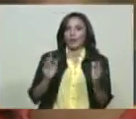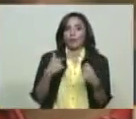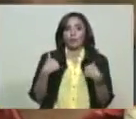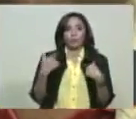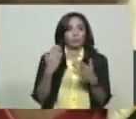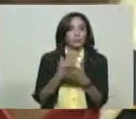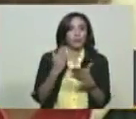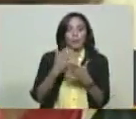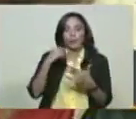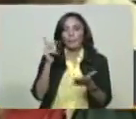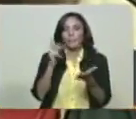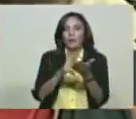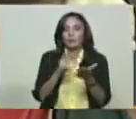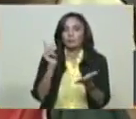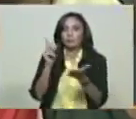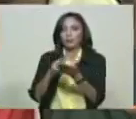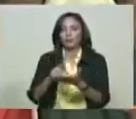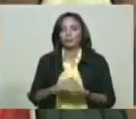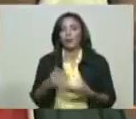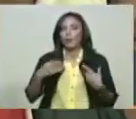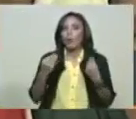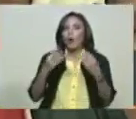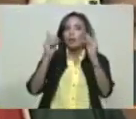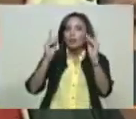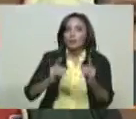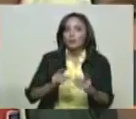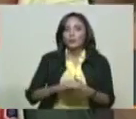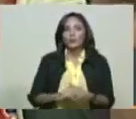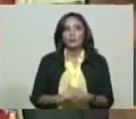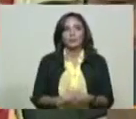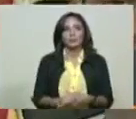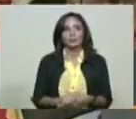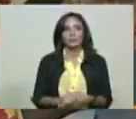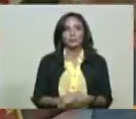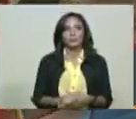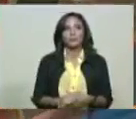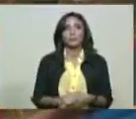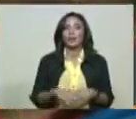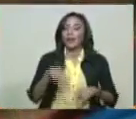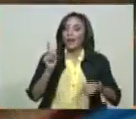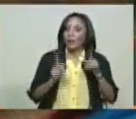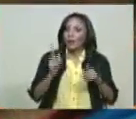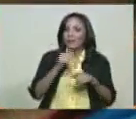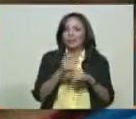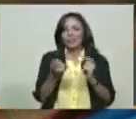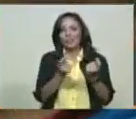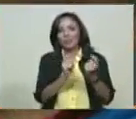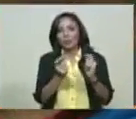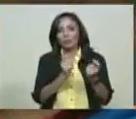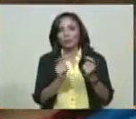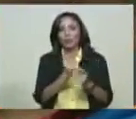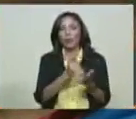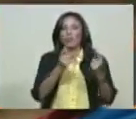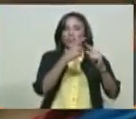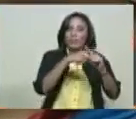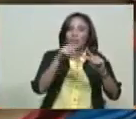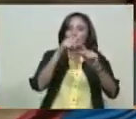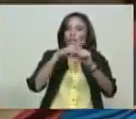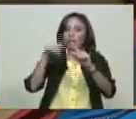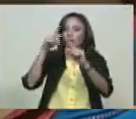presente allí en las grandes decisiones a veces hay debates a veces hay diferencias